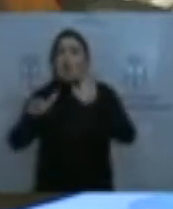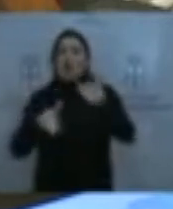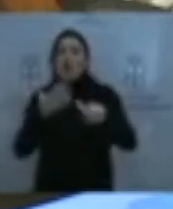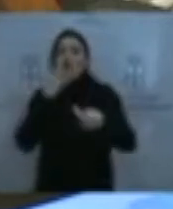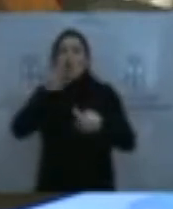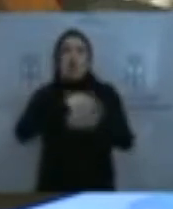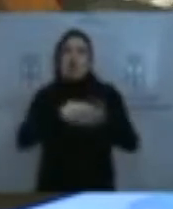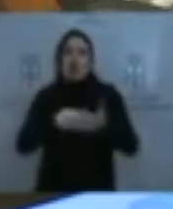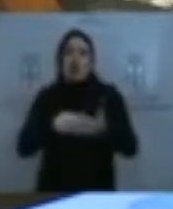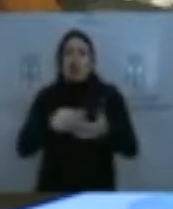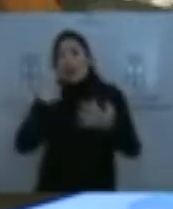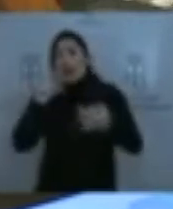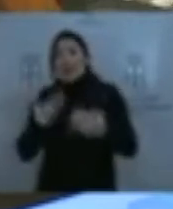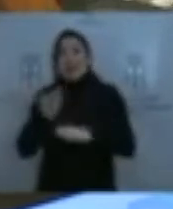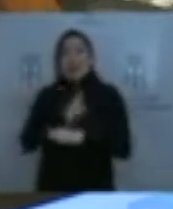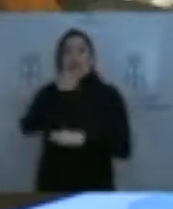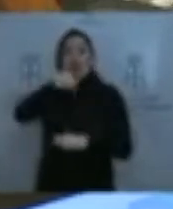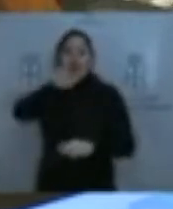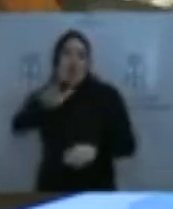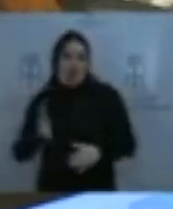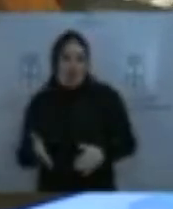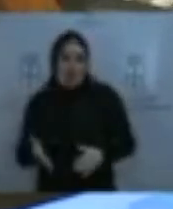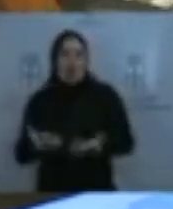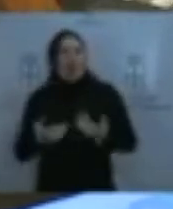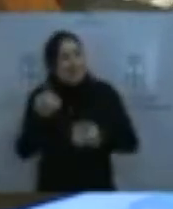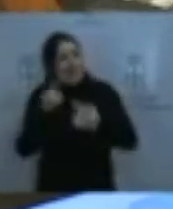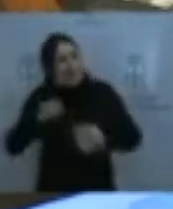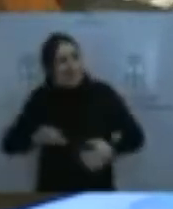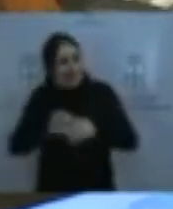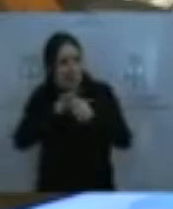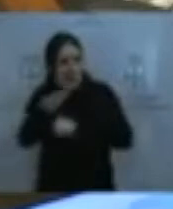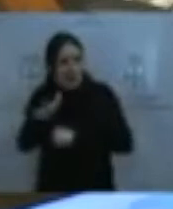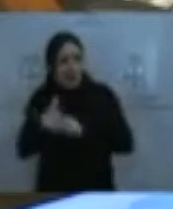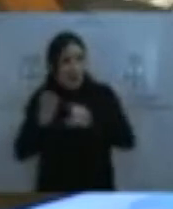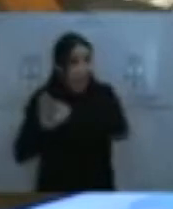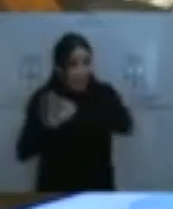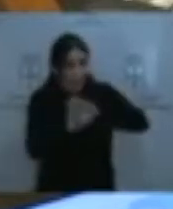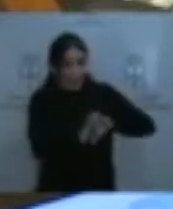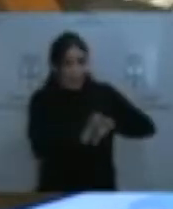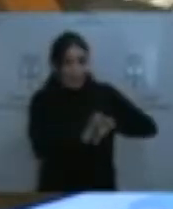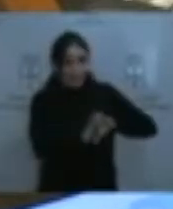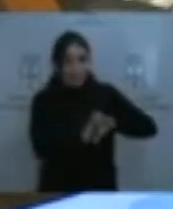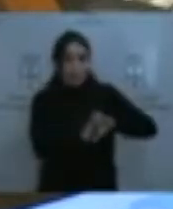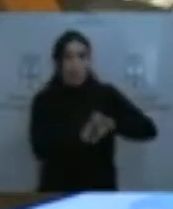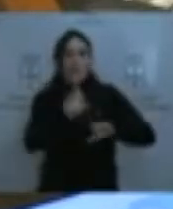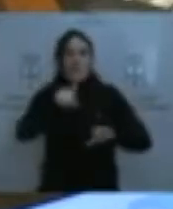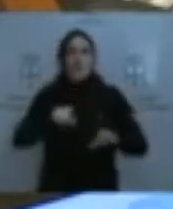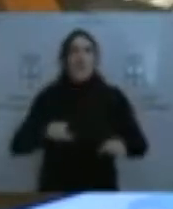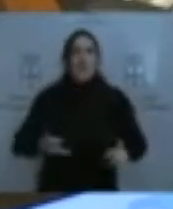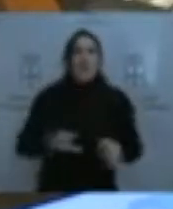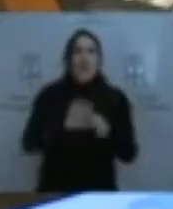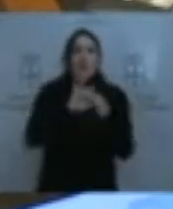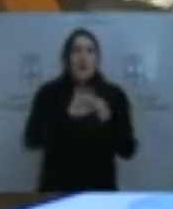presentan 2,5. Entonces, en ocasiones también tiene que ver, pero bueno, aparte de esa matización, pues tiene que ver con